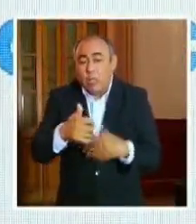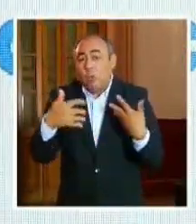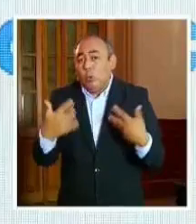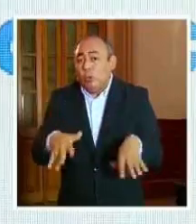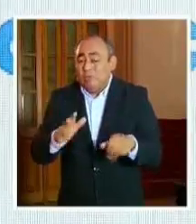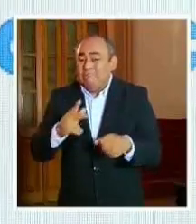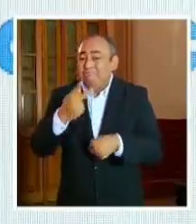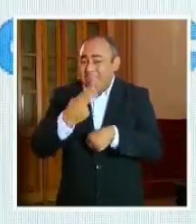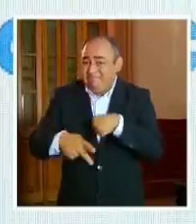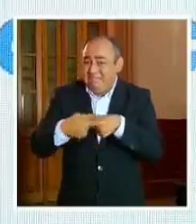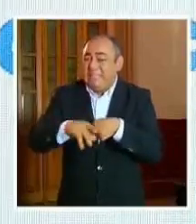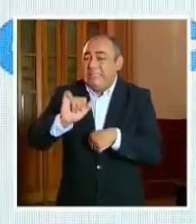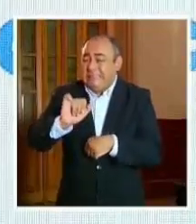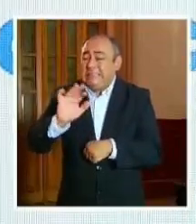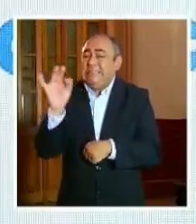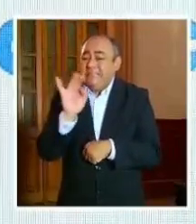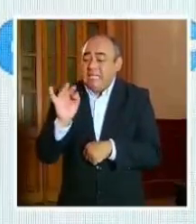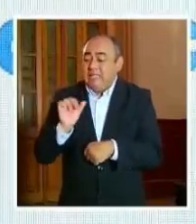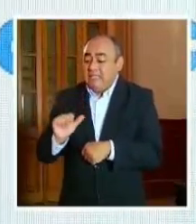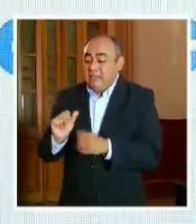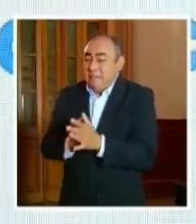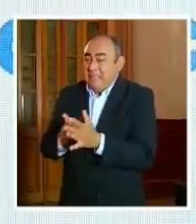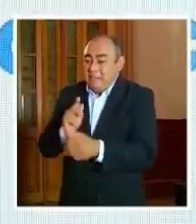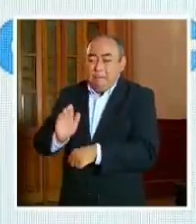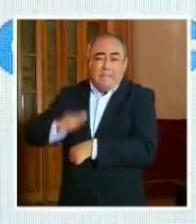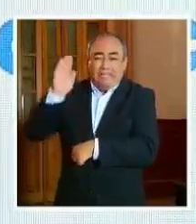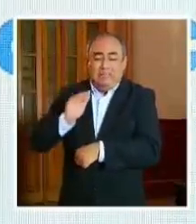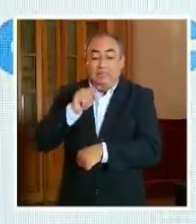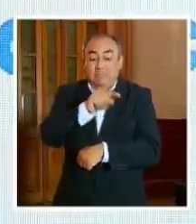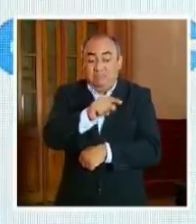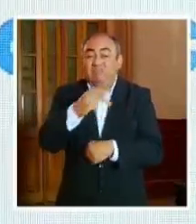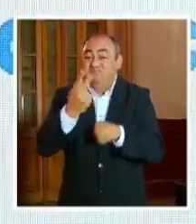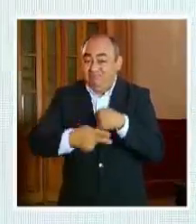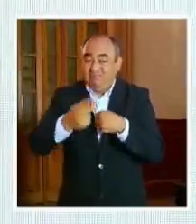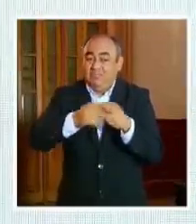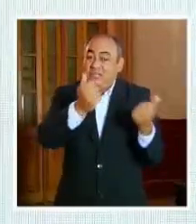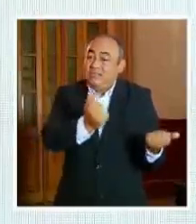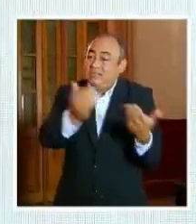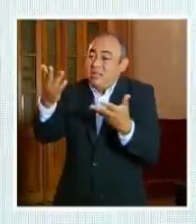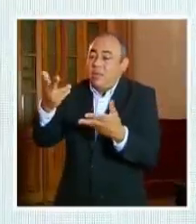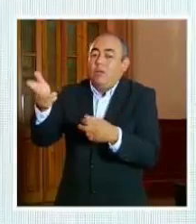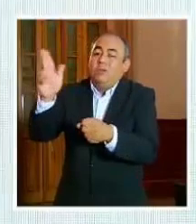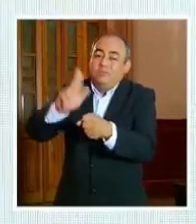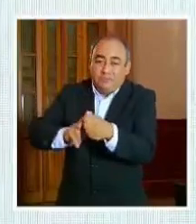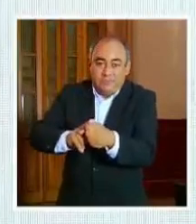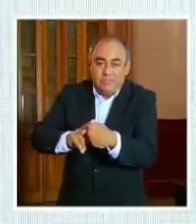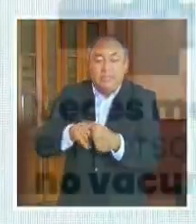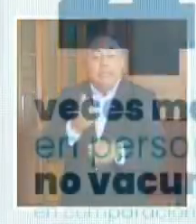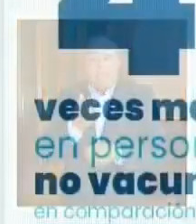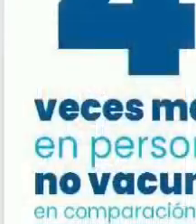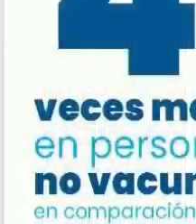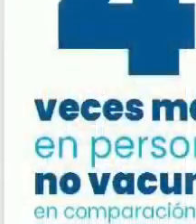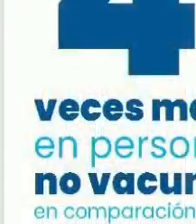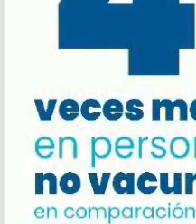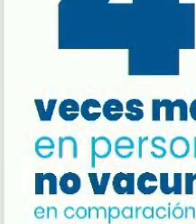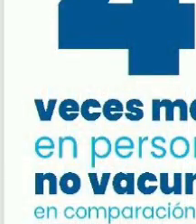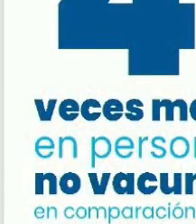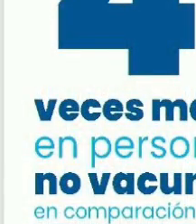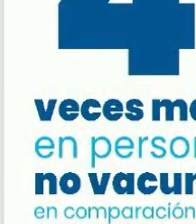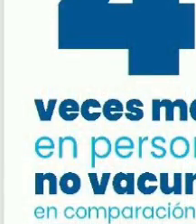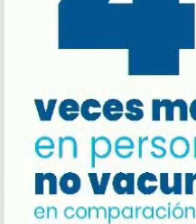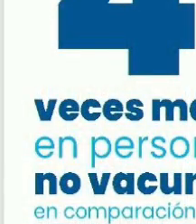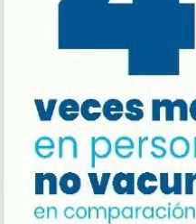16 veces más riesgo de hospitalizarse y tienen 41 veces más